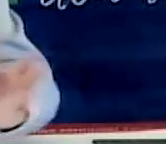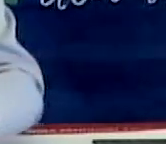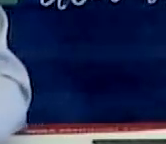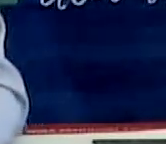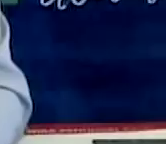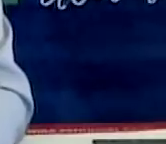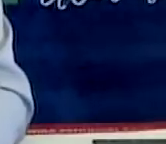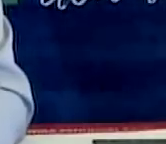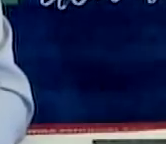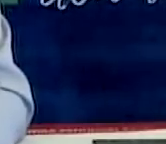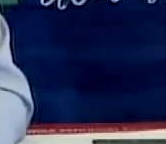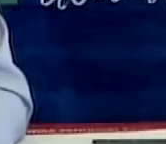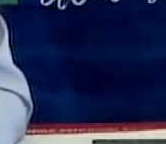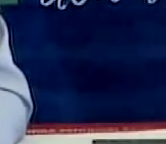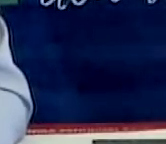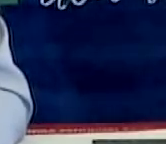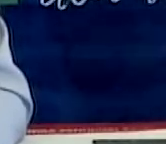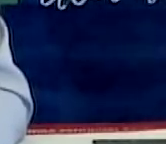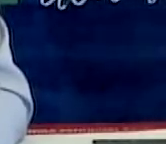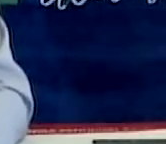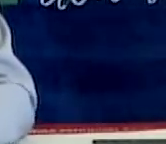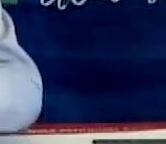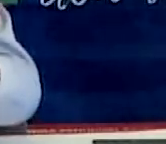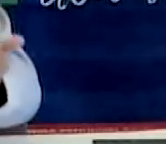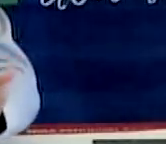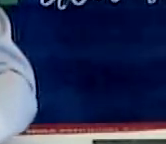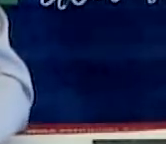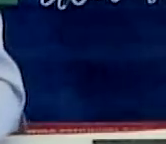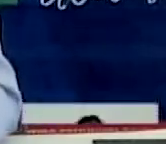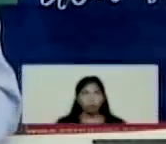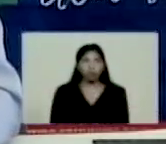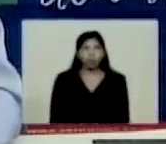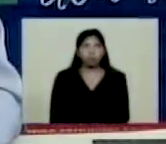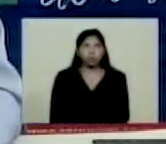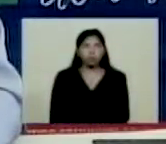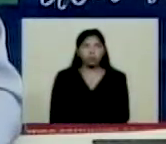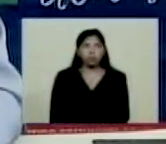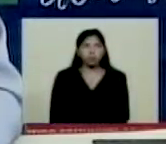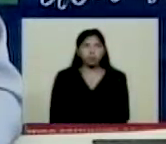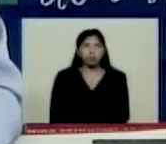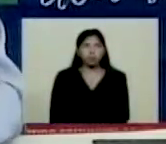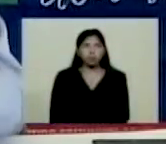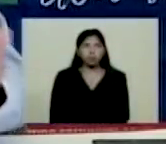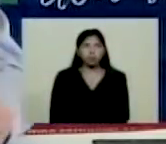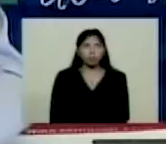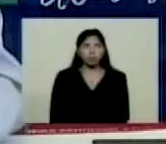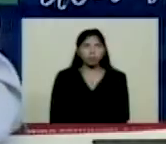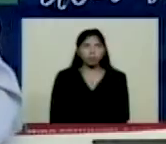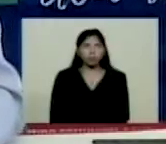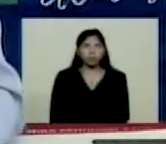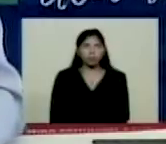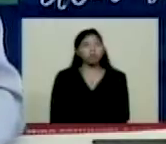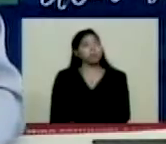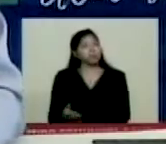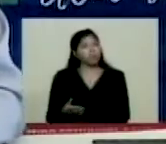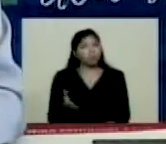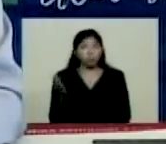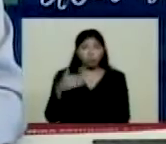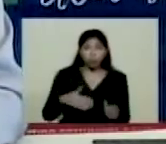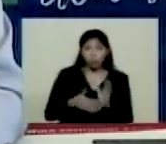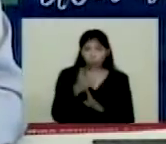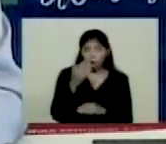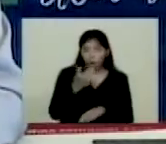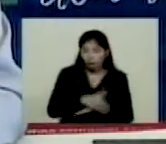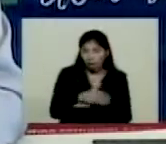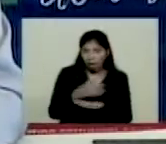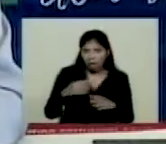perpetró la miseria que perpetraron el día de ayer. El insulto al pueblo de Venezuela. Vamos a la calle, no reconocemos los